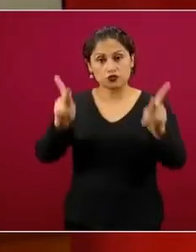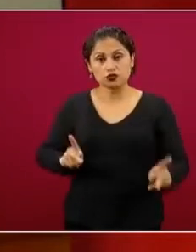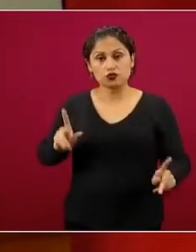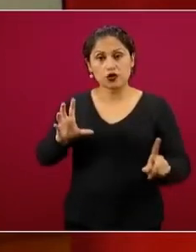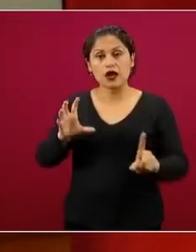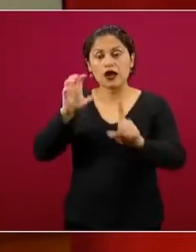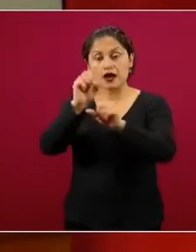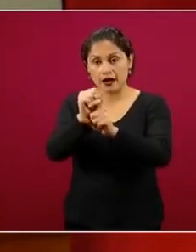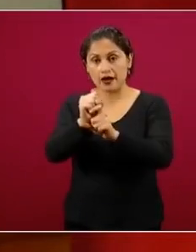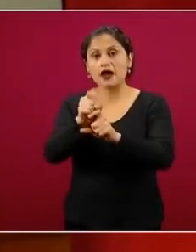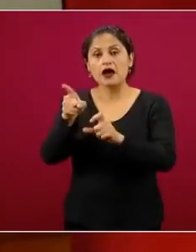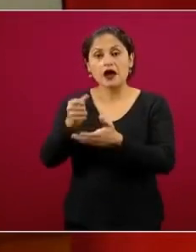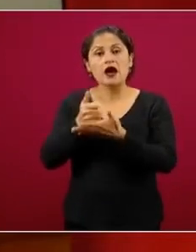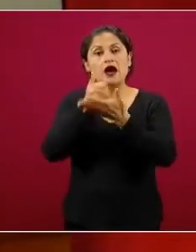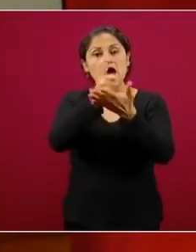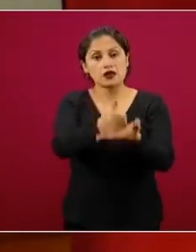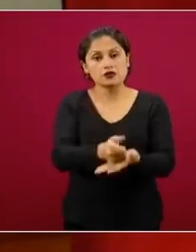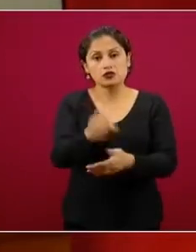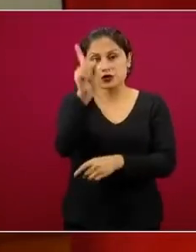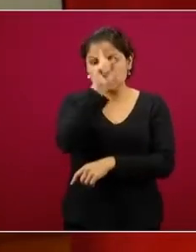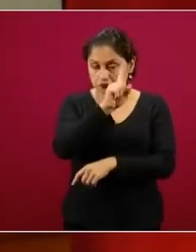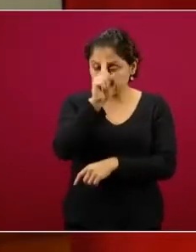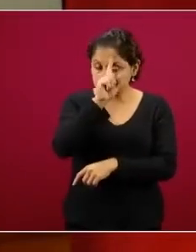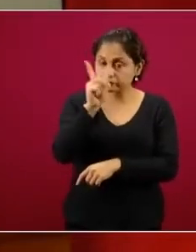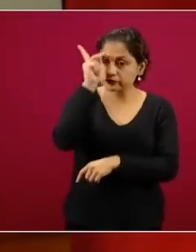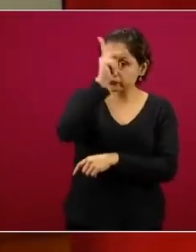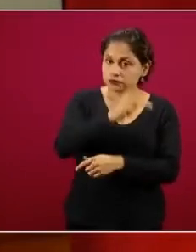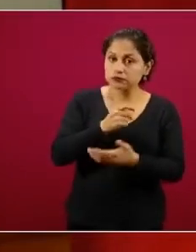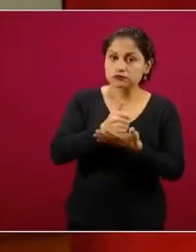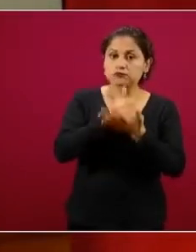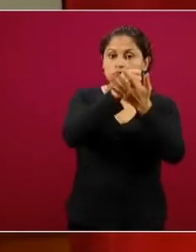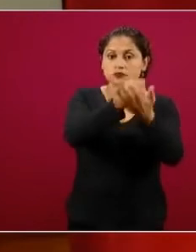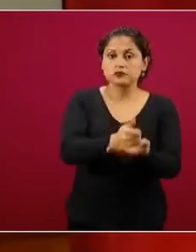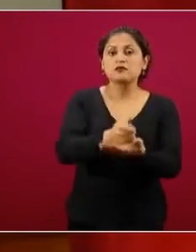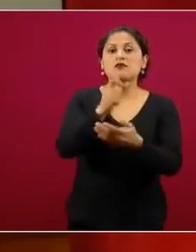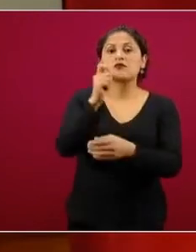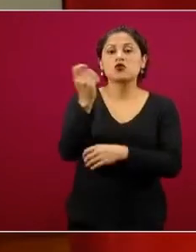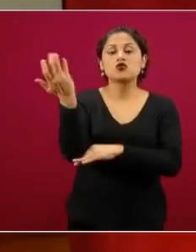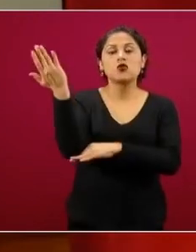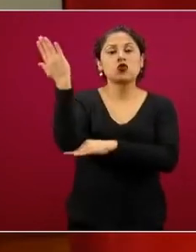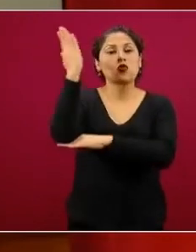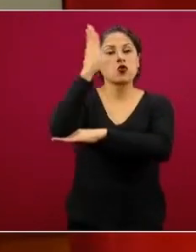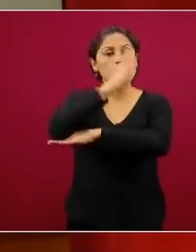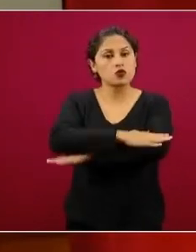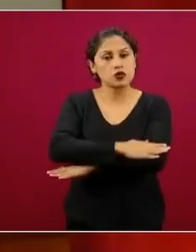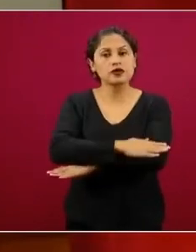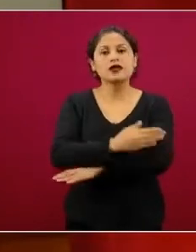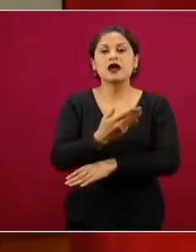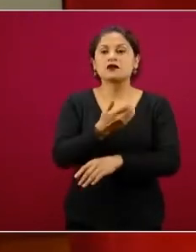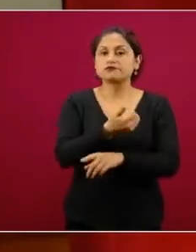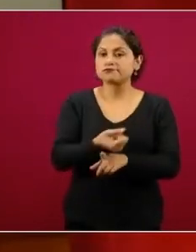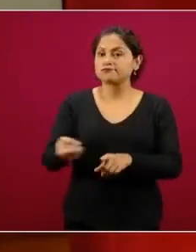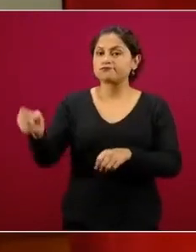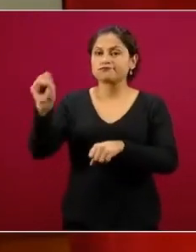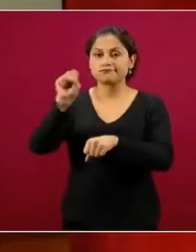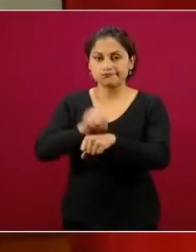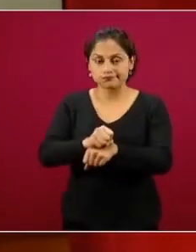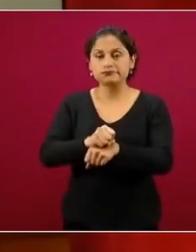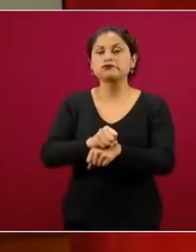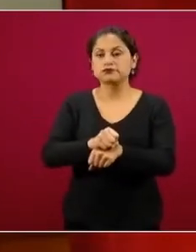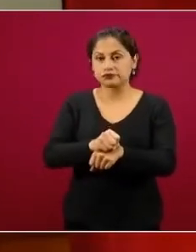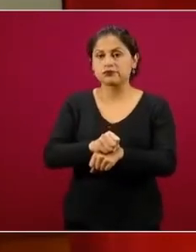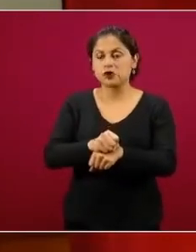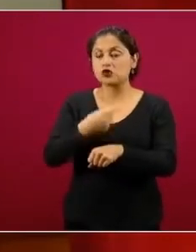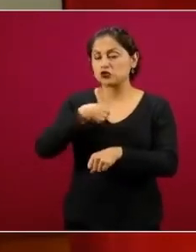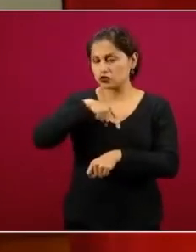atención psicológica 24 horas, 7 días a la semana. Por favor, llamen. Sabemos que la Jornada Nacional de Sana